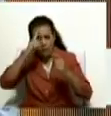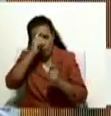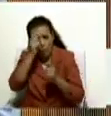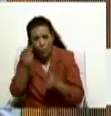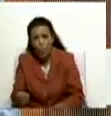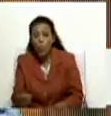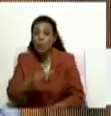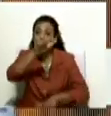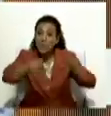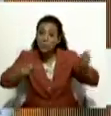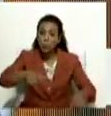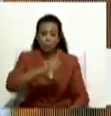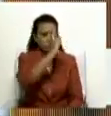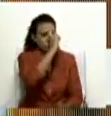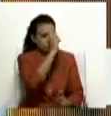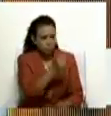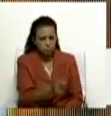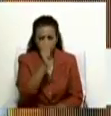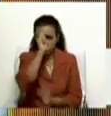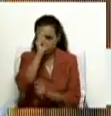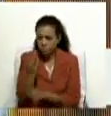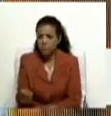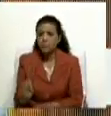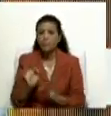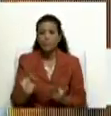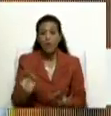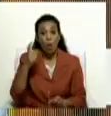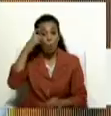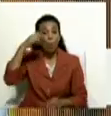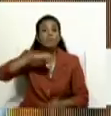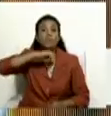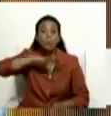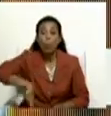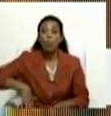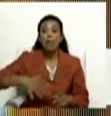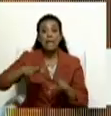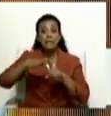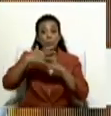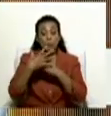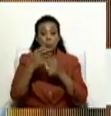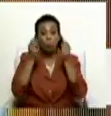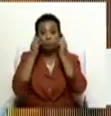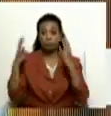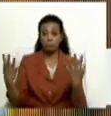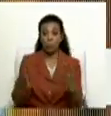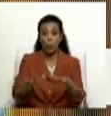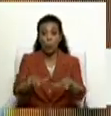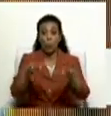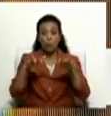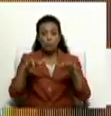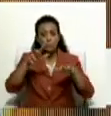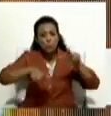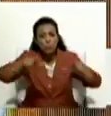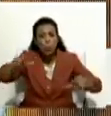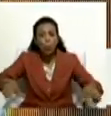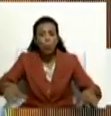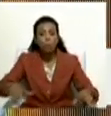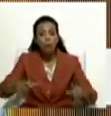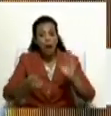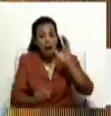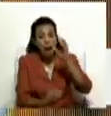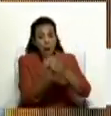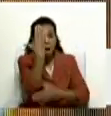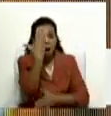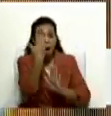gentilicio el acontecimiento que hoy nos reúne aquí además de constituir